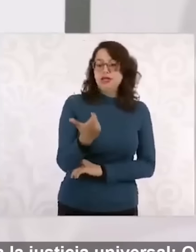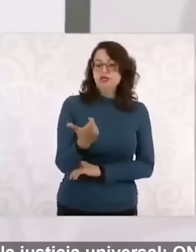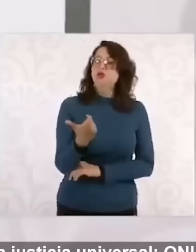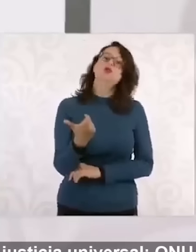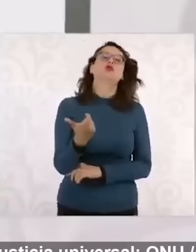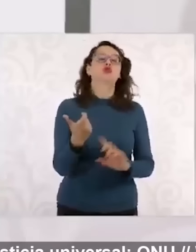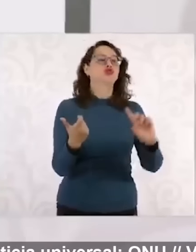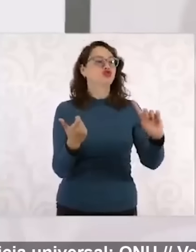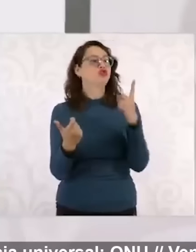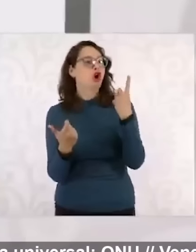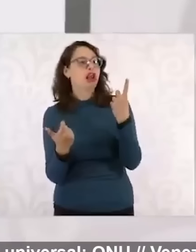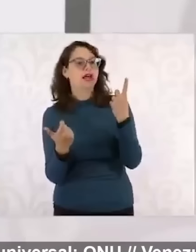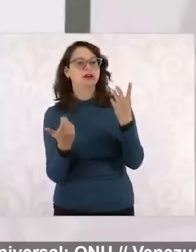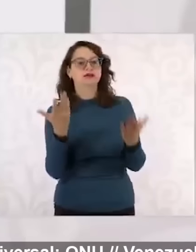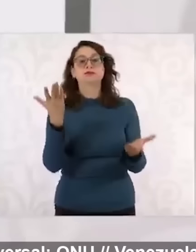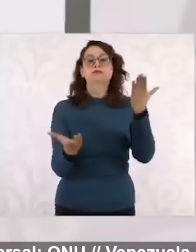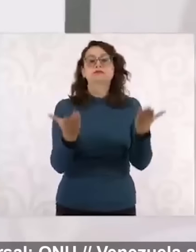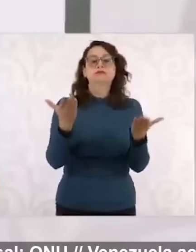18.30?